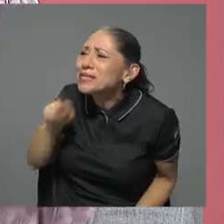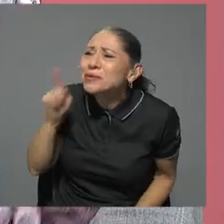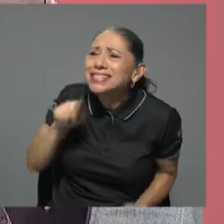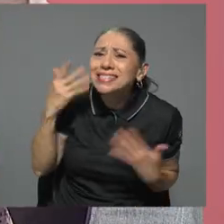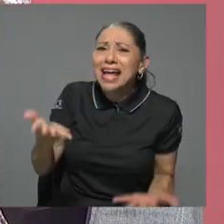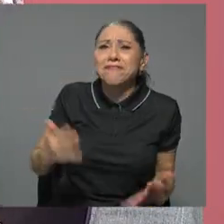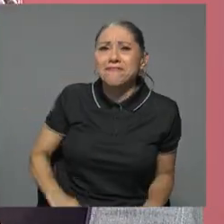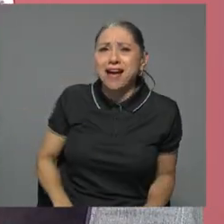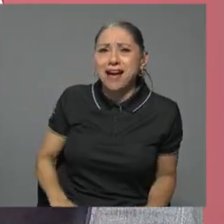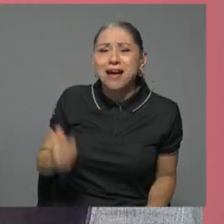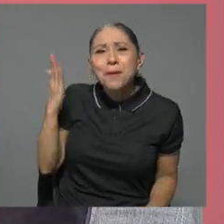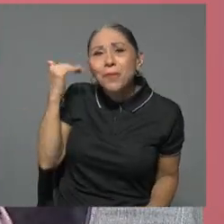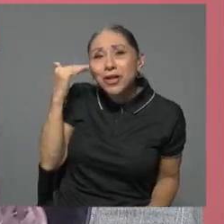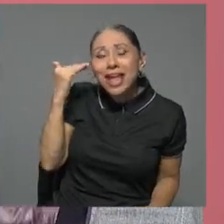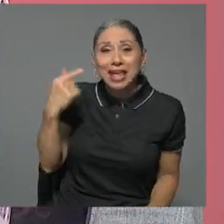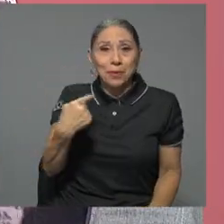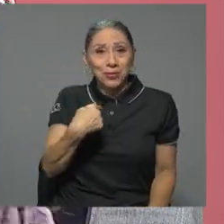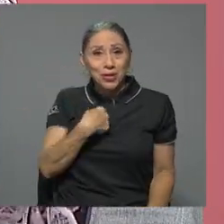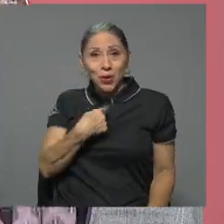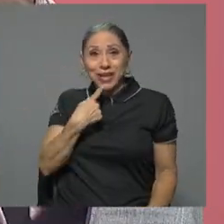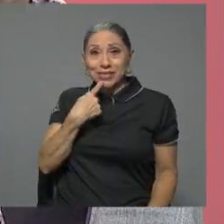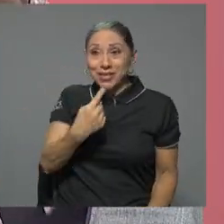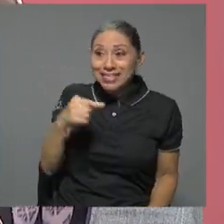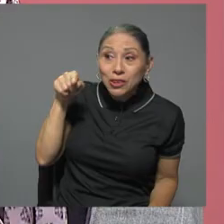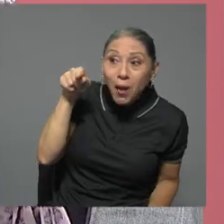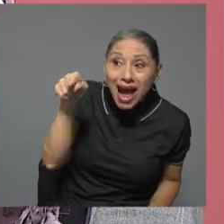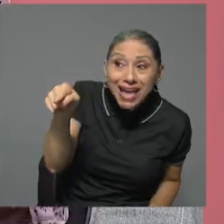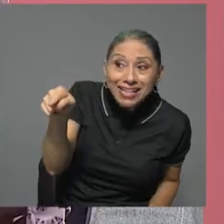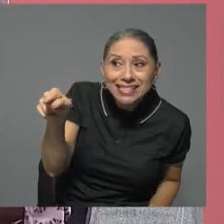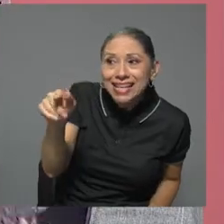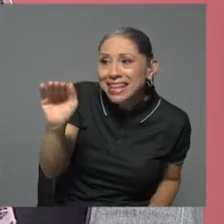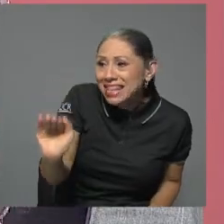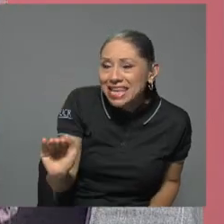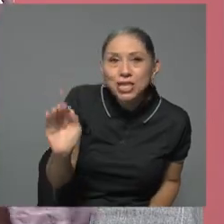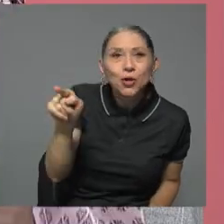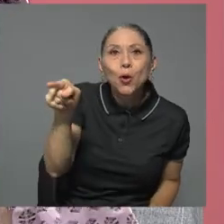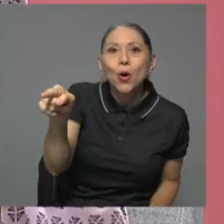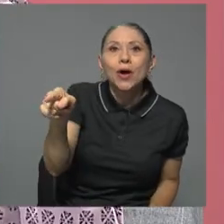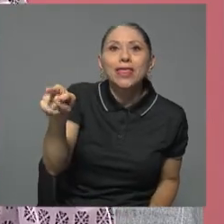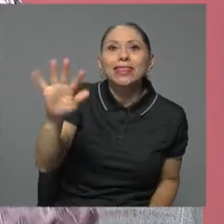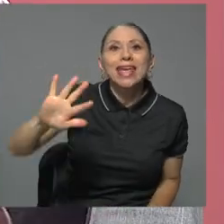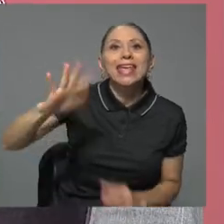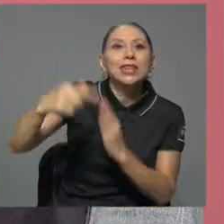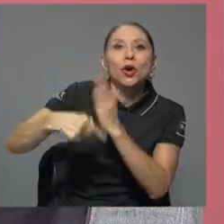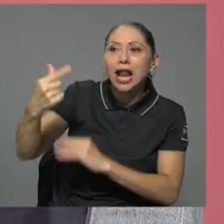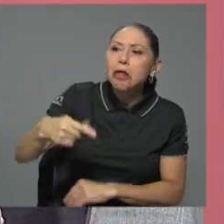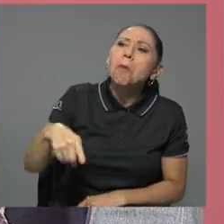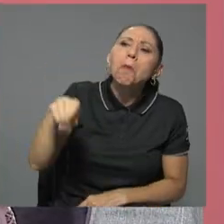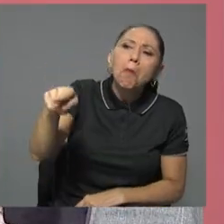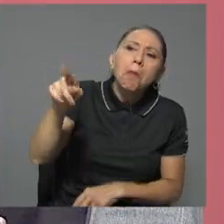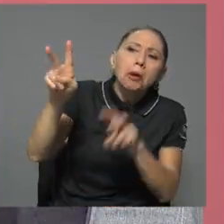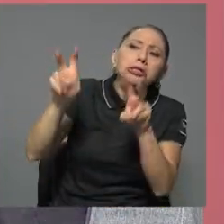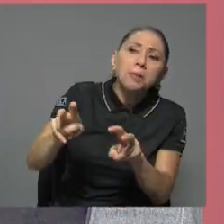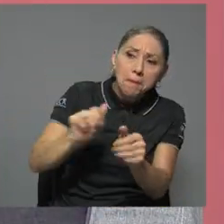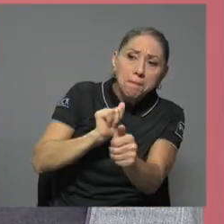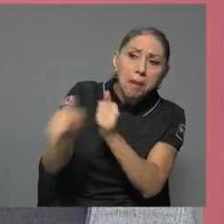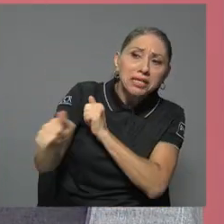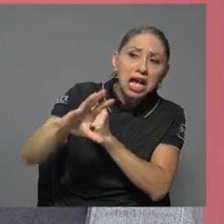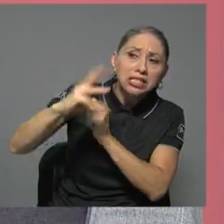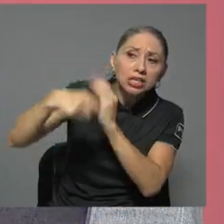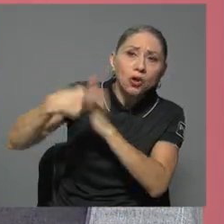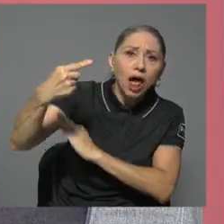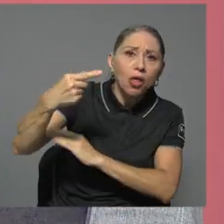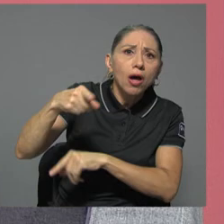porque yo le estoy diciendo a ese muchachito a ese niño de quinto grado que va a pasar al sexto grado y no sabe leer y escribir